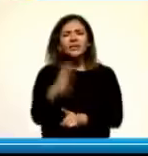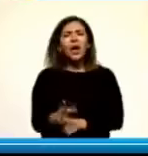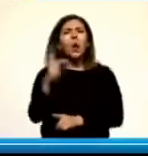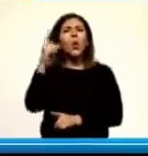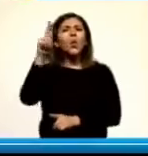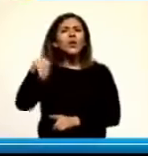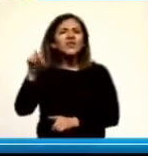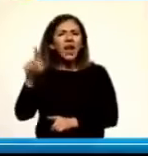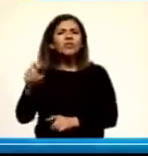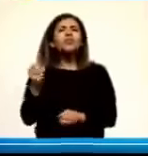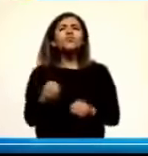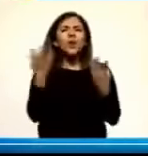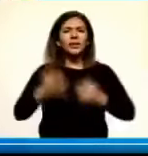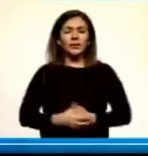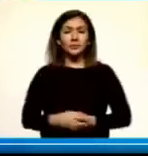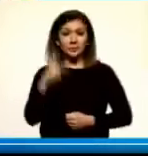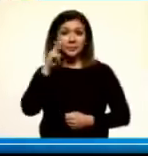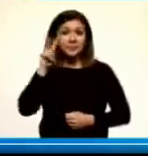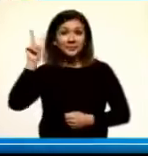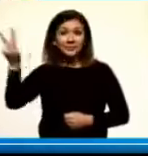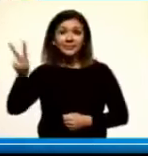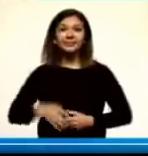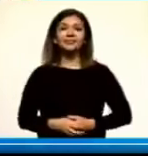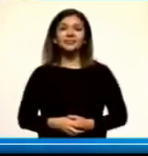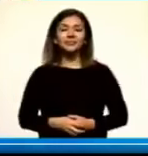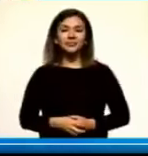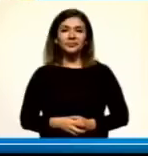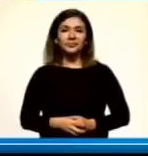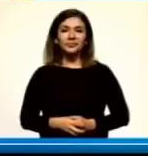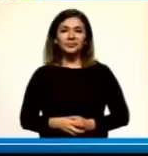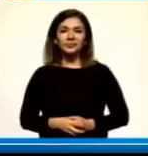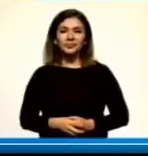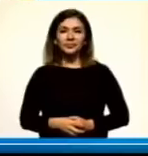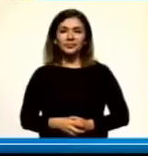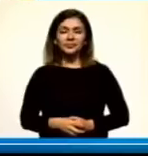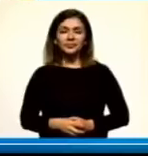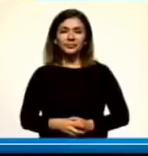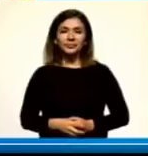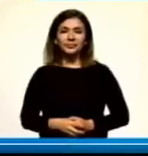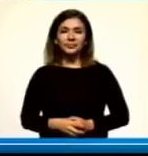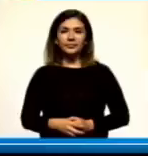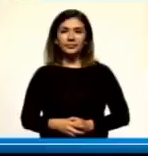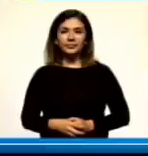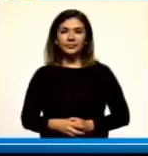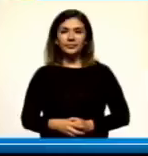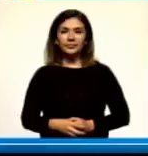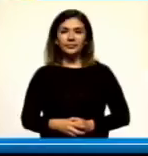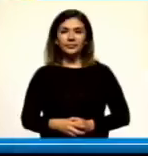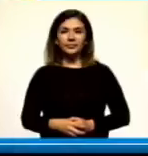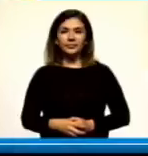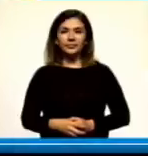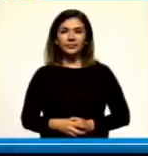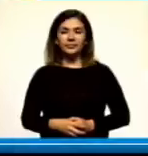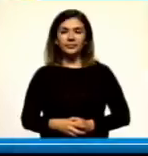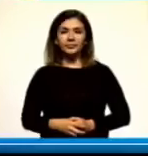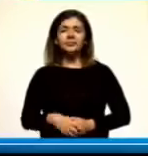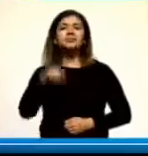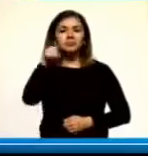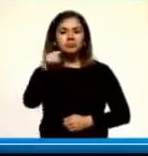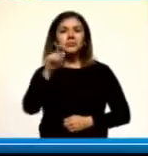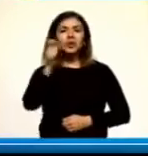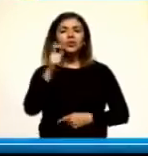0 centenas, 9 decenas y 3 unidades. Se descompone con la